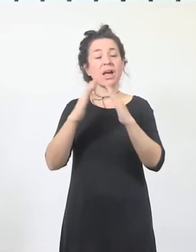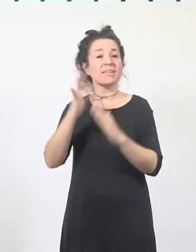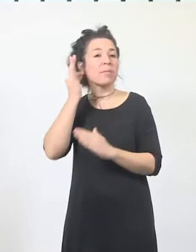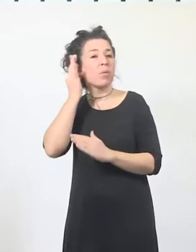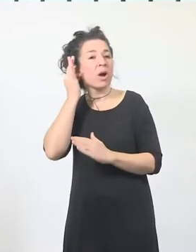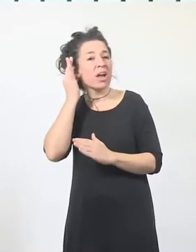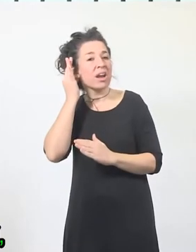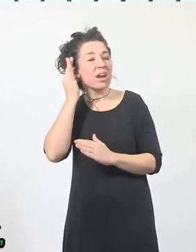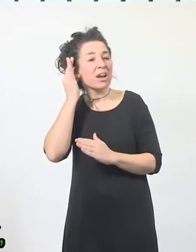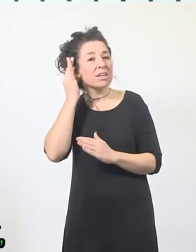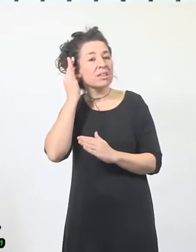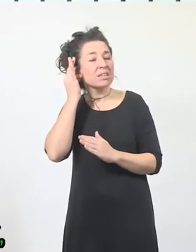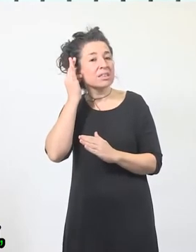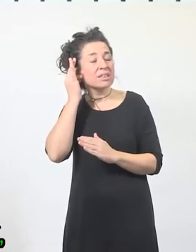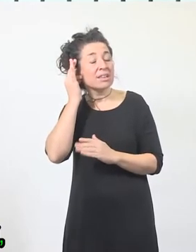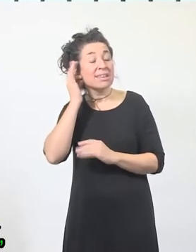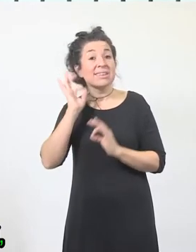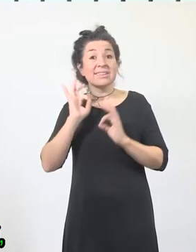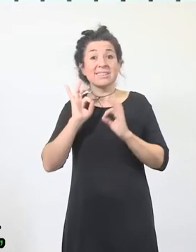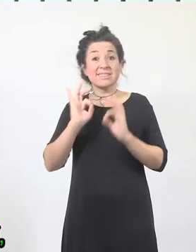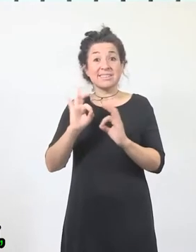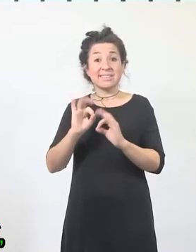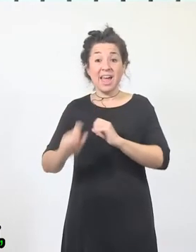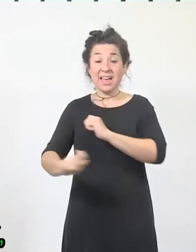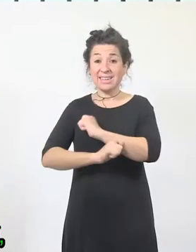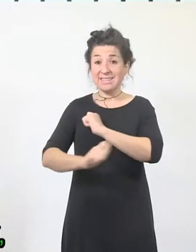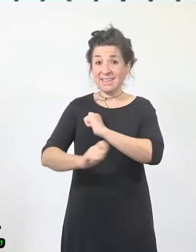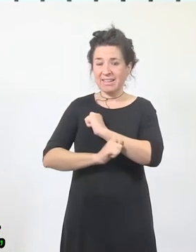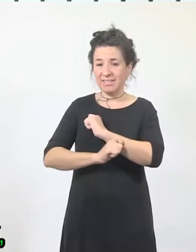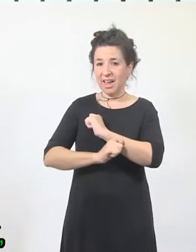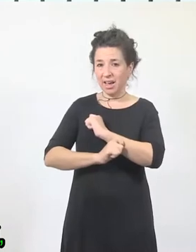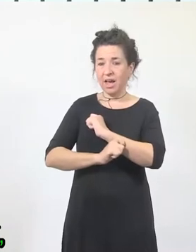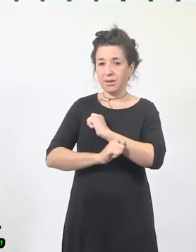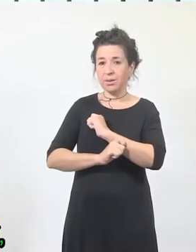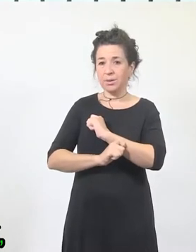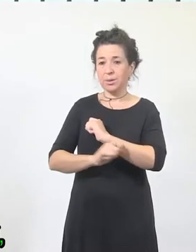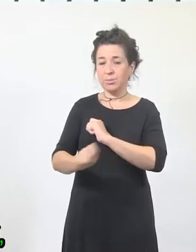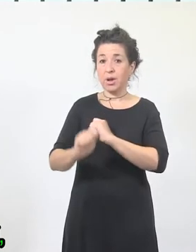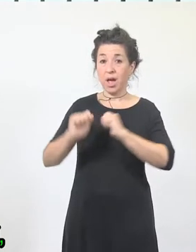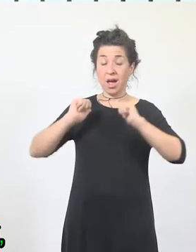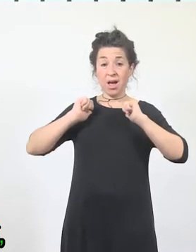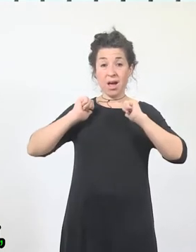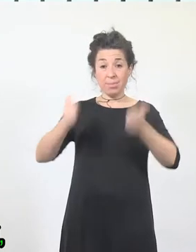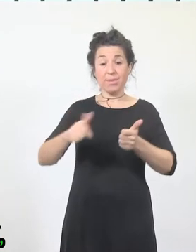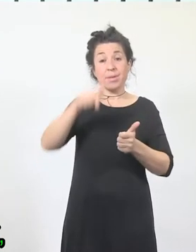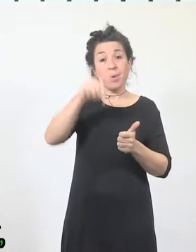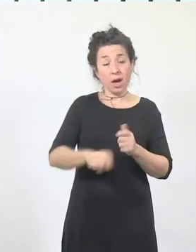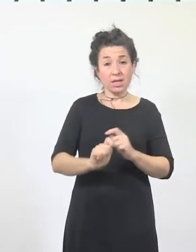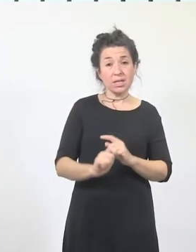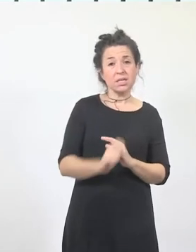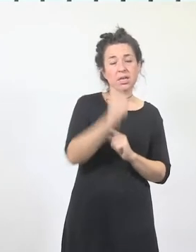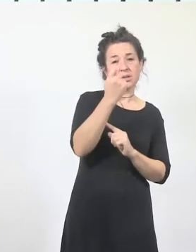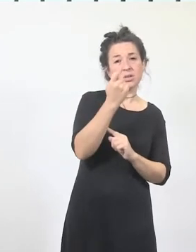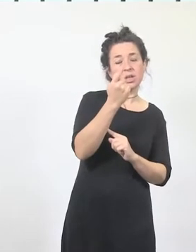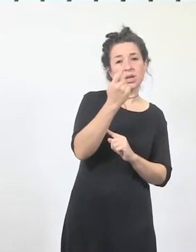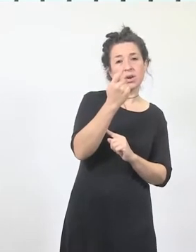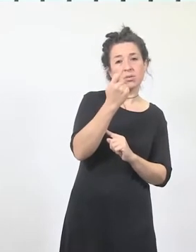Y de hecho fue una estrategia que, gracias a ese inicio que se logró aquí